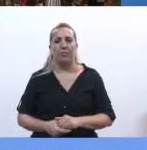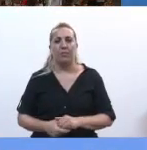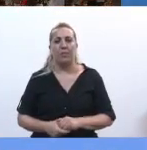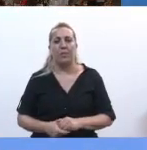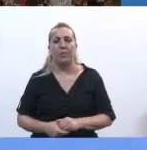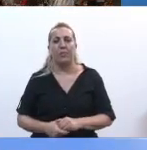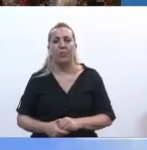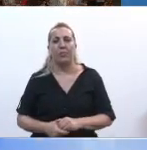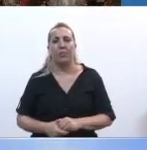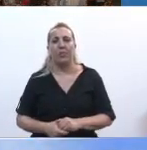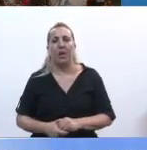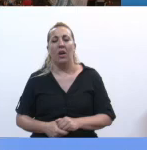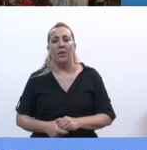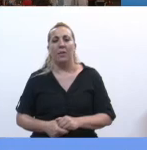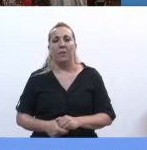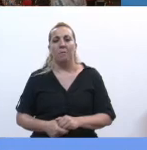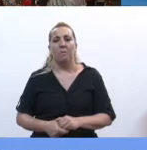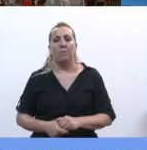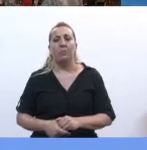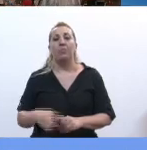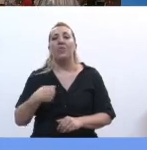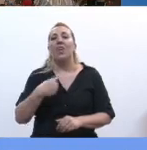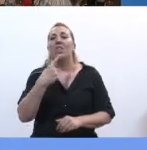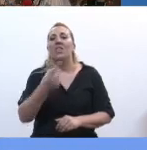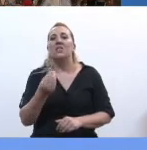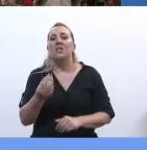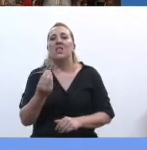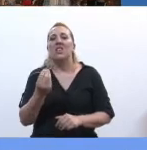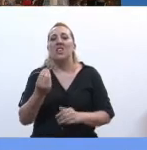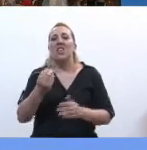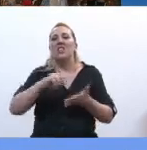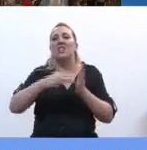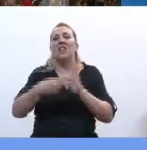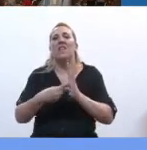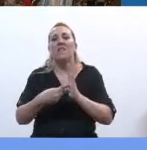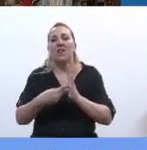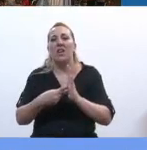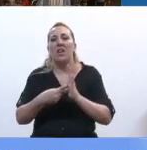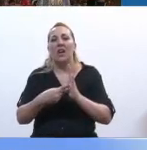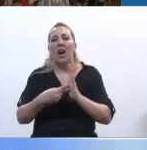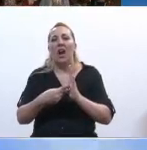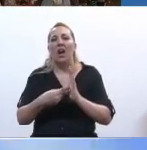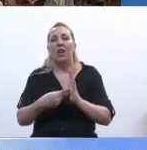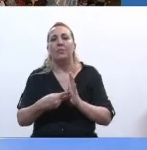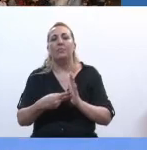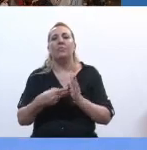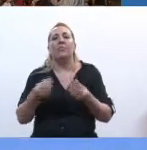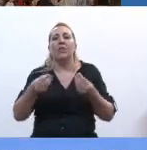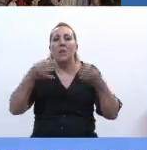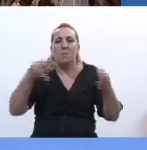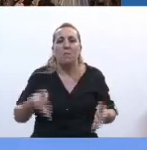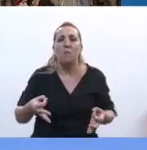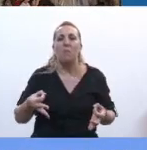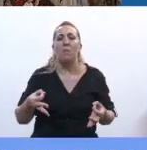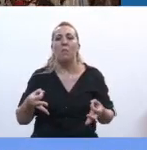decía qué lo que lo que significa la lo que es lo moral lo inmoral